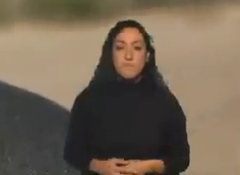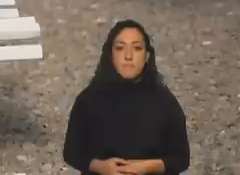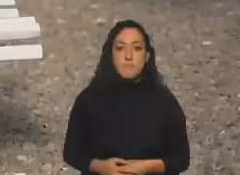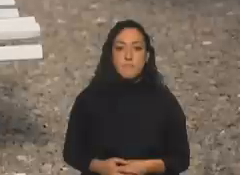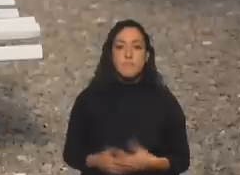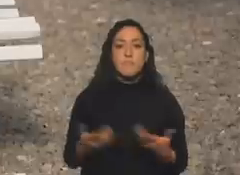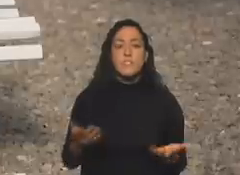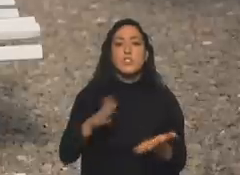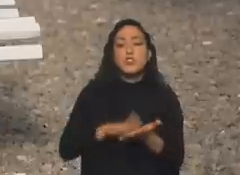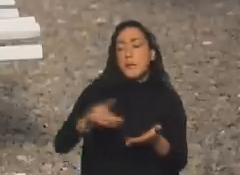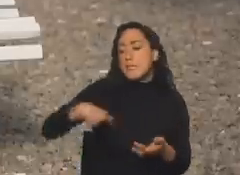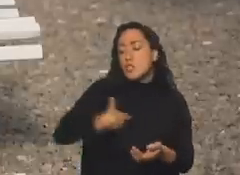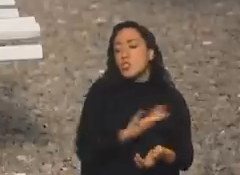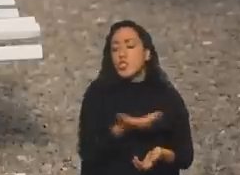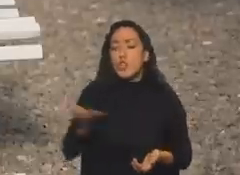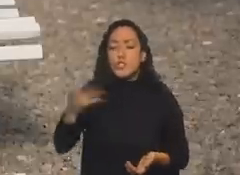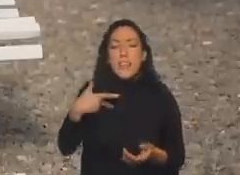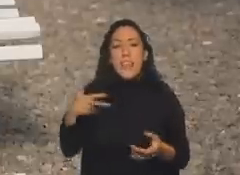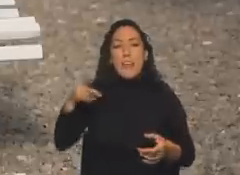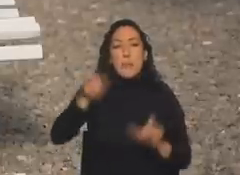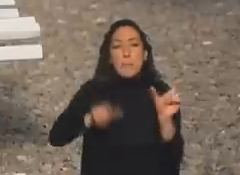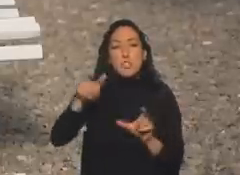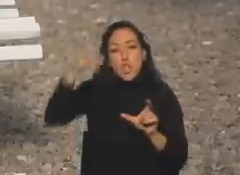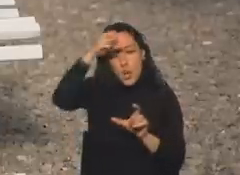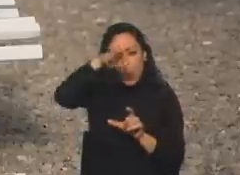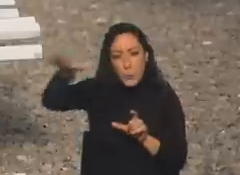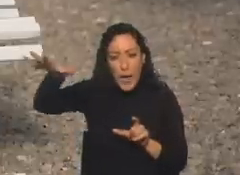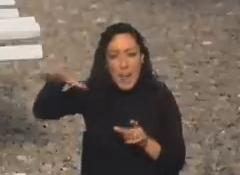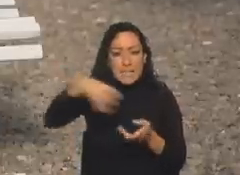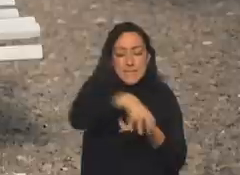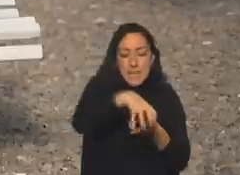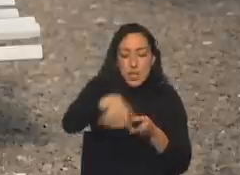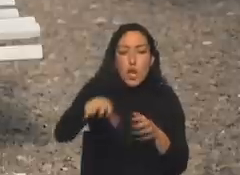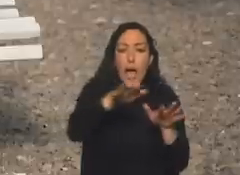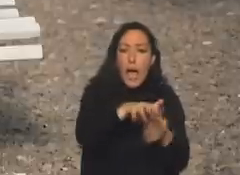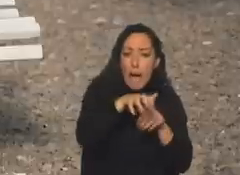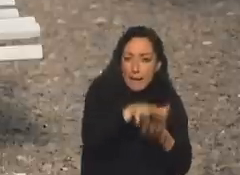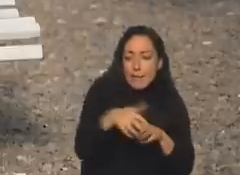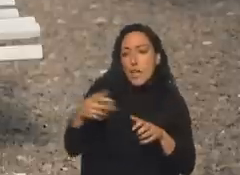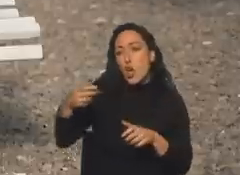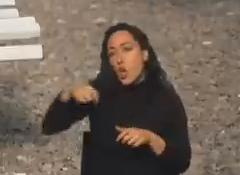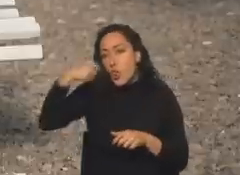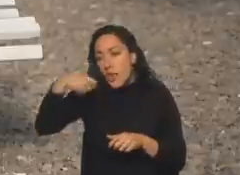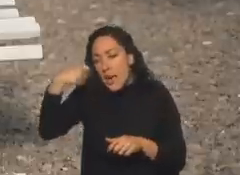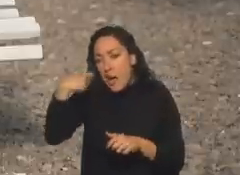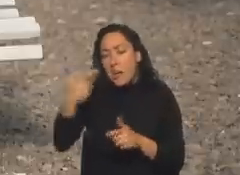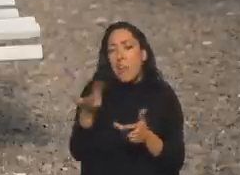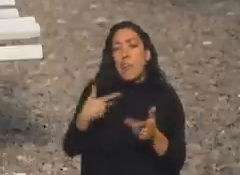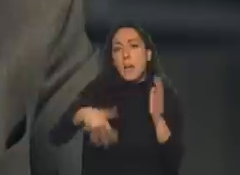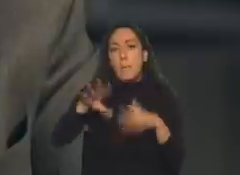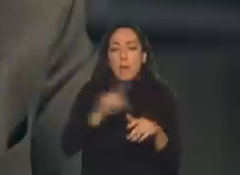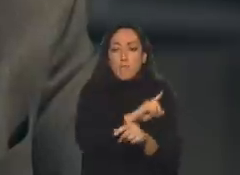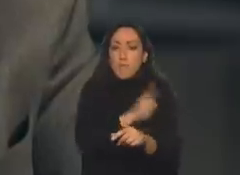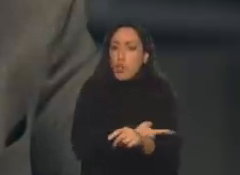La sociedad rural representa, vamos a decir, a los sectores agrícolas, ganaderos más importantes, más potentes